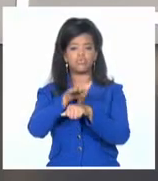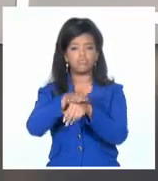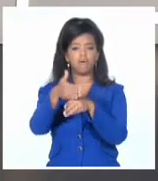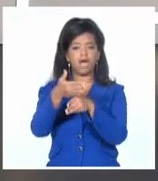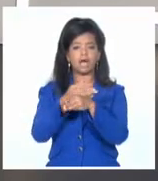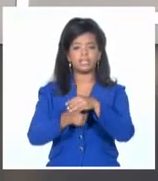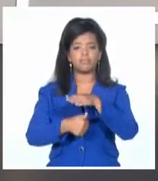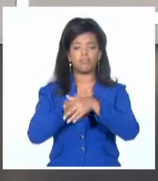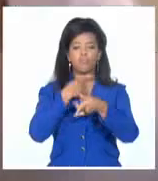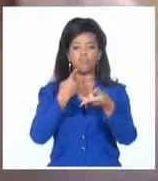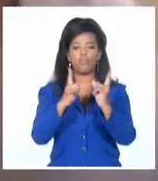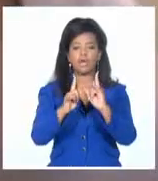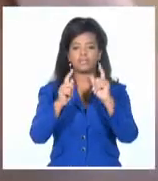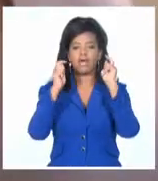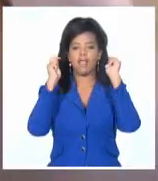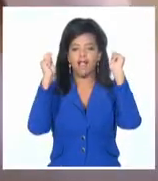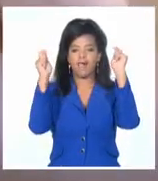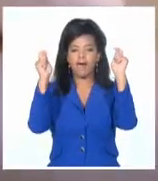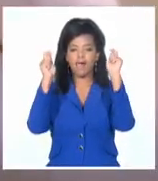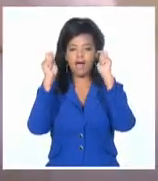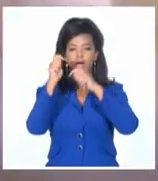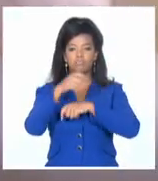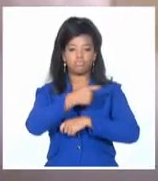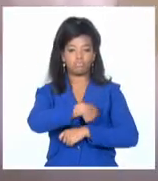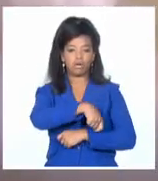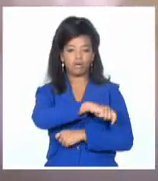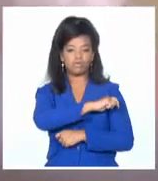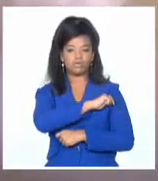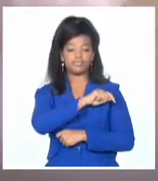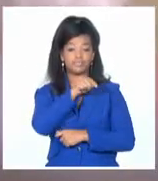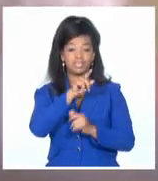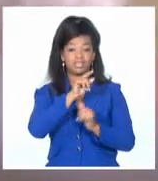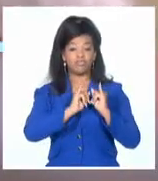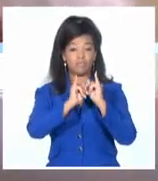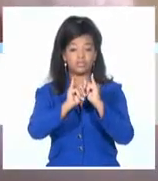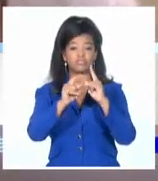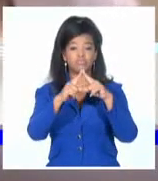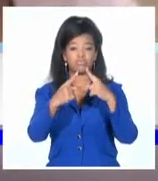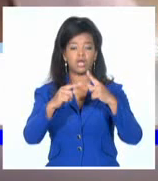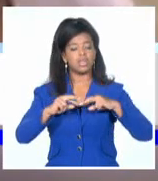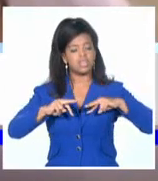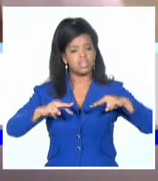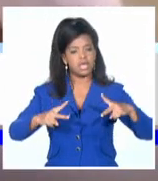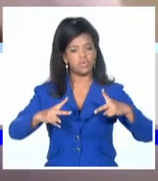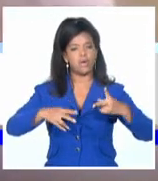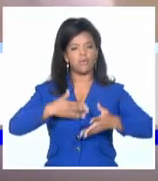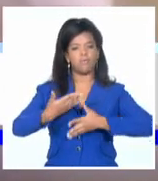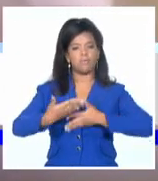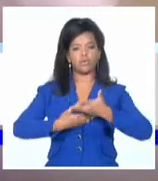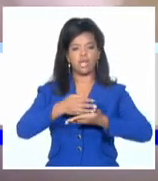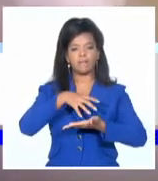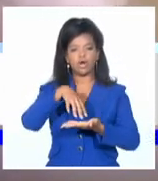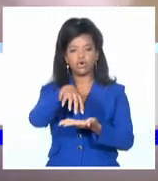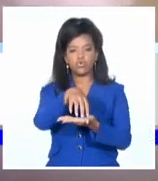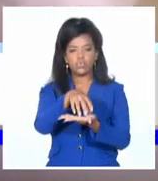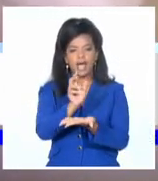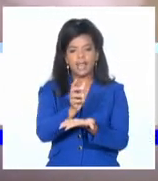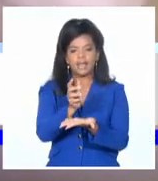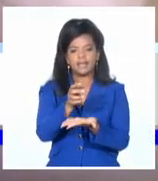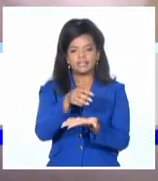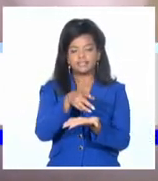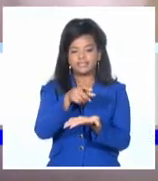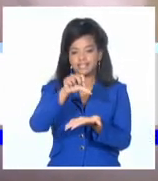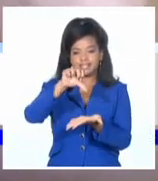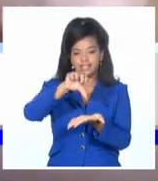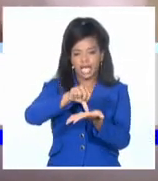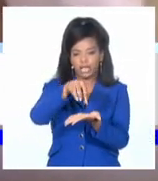protestas contra su gestión. Sus declaraciones ocurren tras otra revuelta en la localidad de Pichanaki, en la región central de Junín, mientras